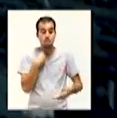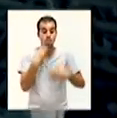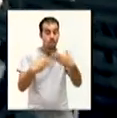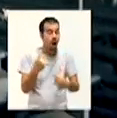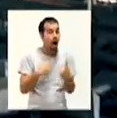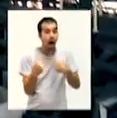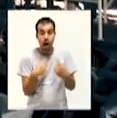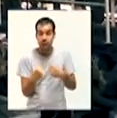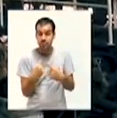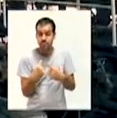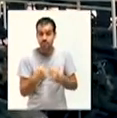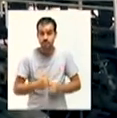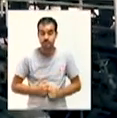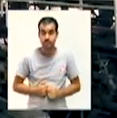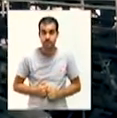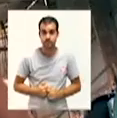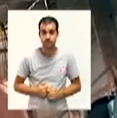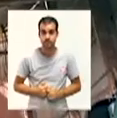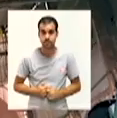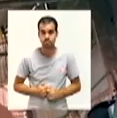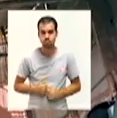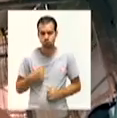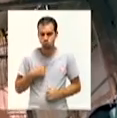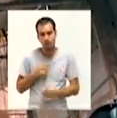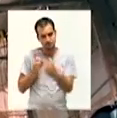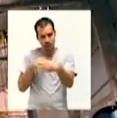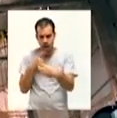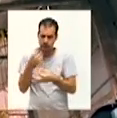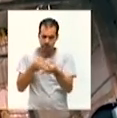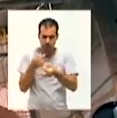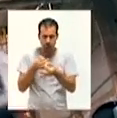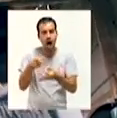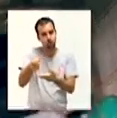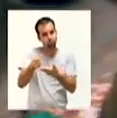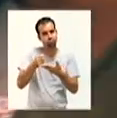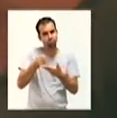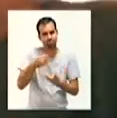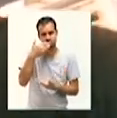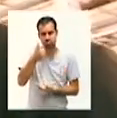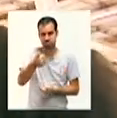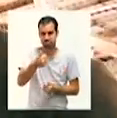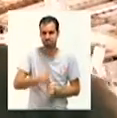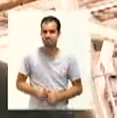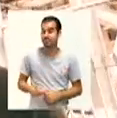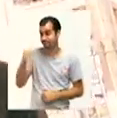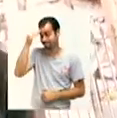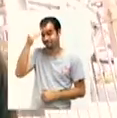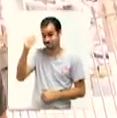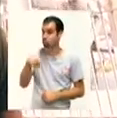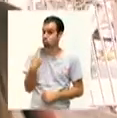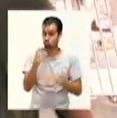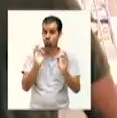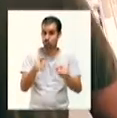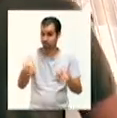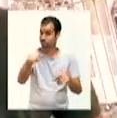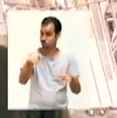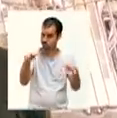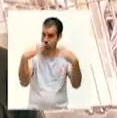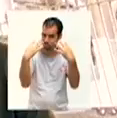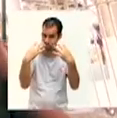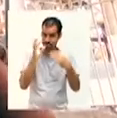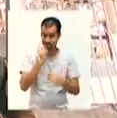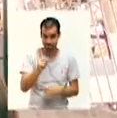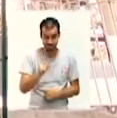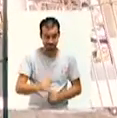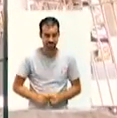tenga, lo hablo con ellos y ellos me ayudan. Muchísimas gracias. Nosotros seguimos acá. Recuerda que esto